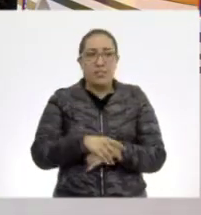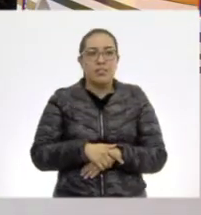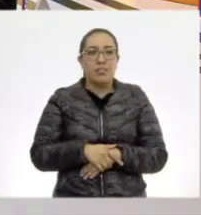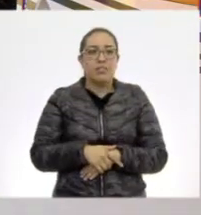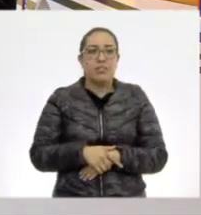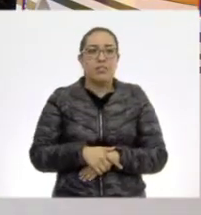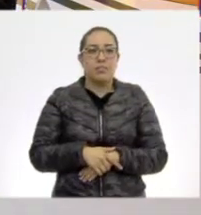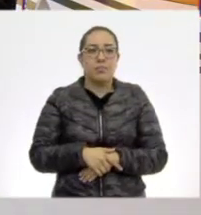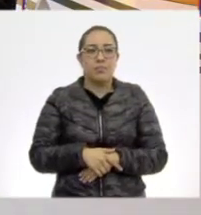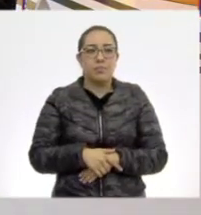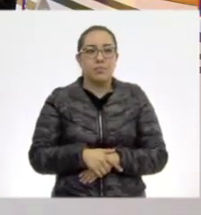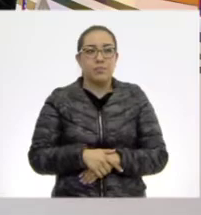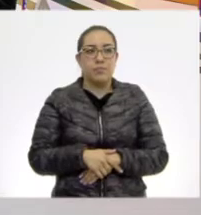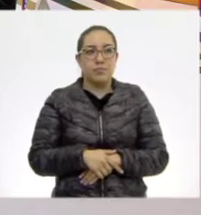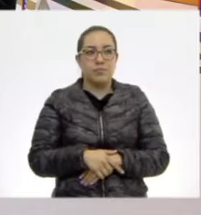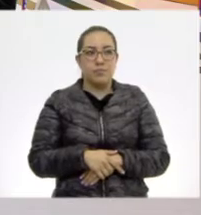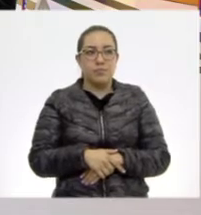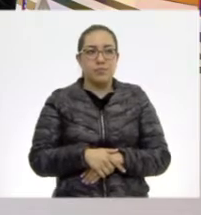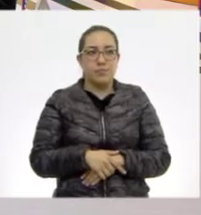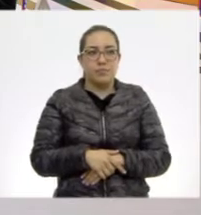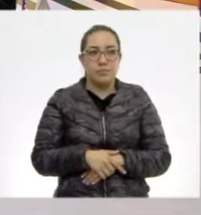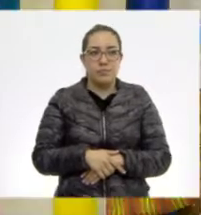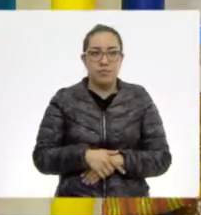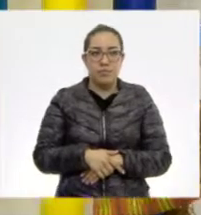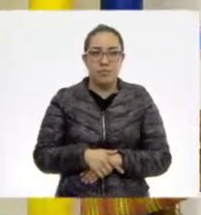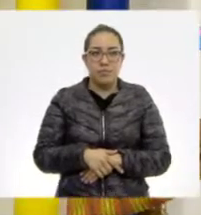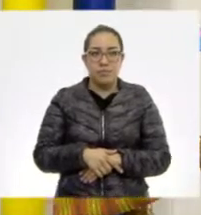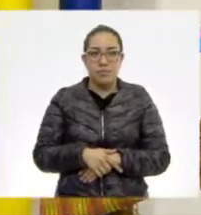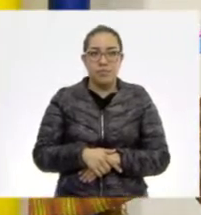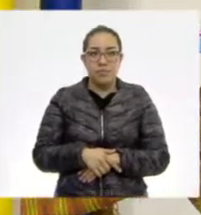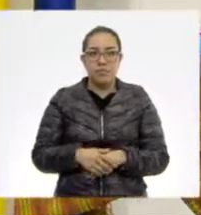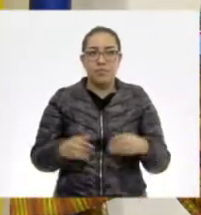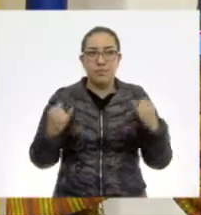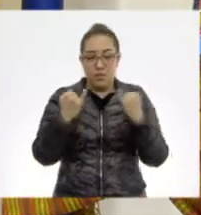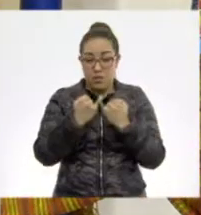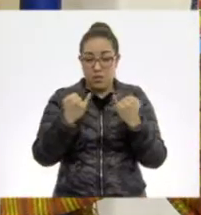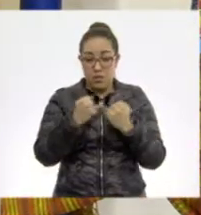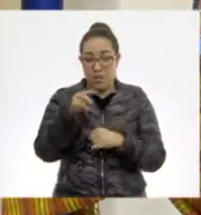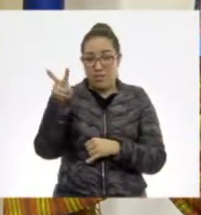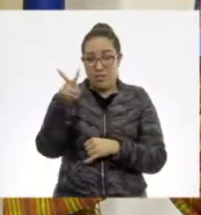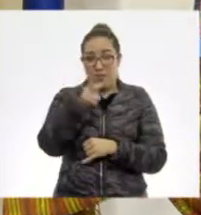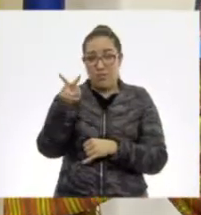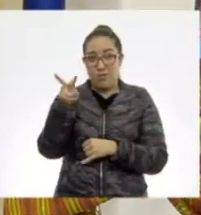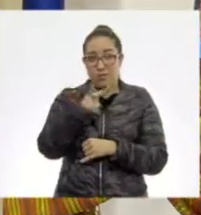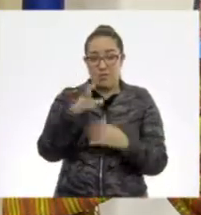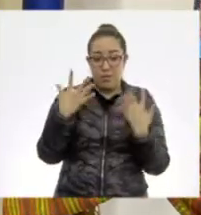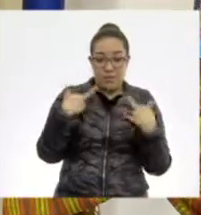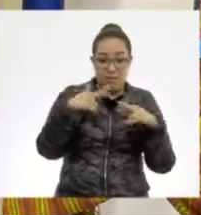le puse de mi persona hacia usted y la que usted puso? O sea, ¿qué quiere